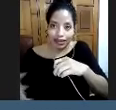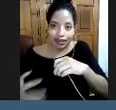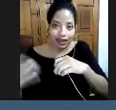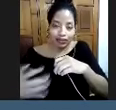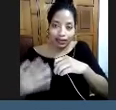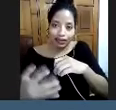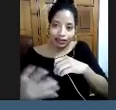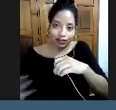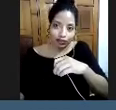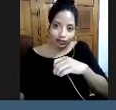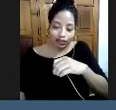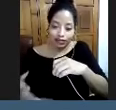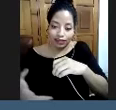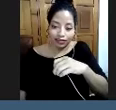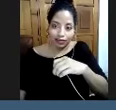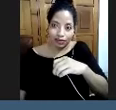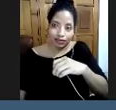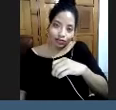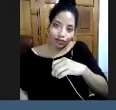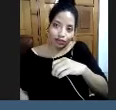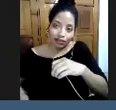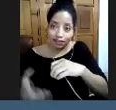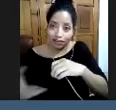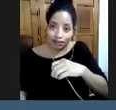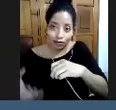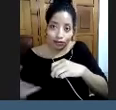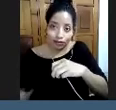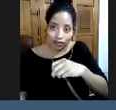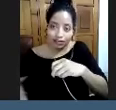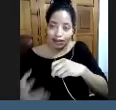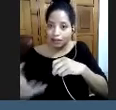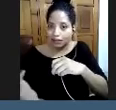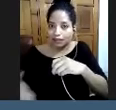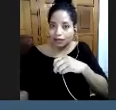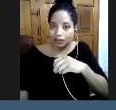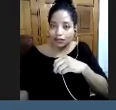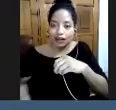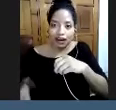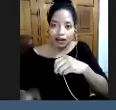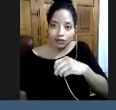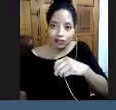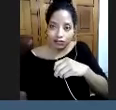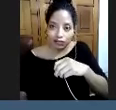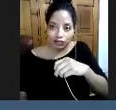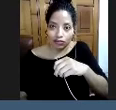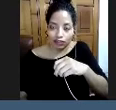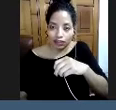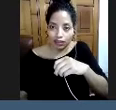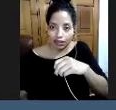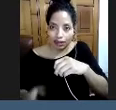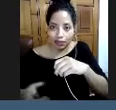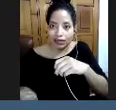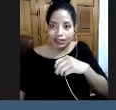desde el lado de las y los docentes este tipo de situaciones? ¿Sabes, conoces, te ha pasado a vos alguna situación